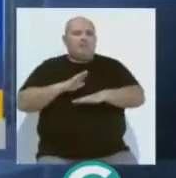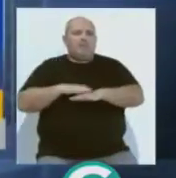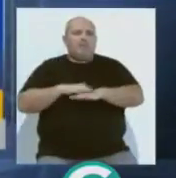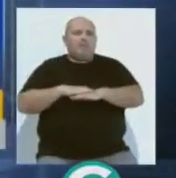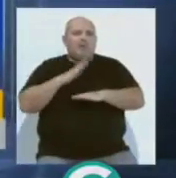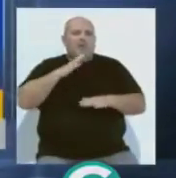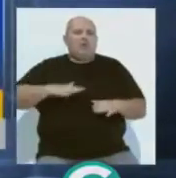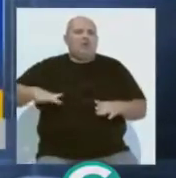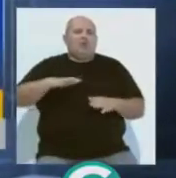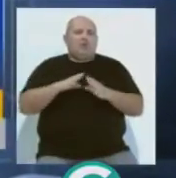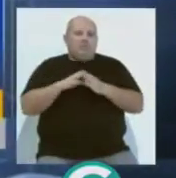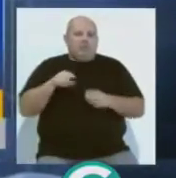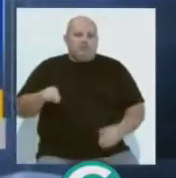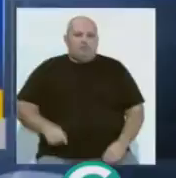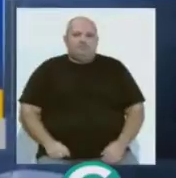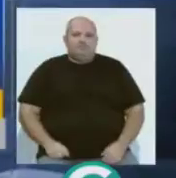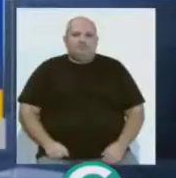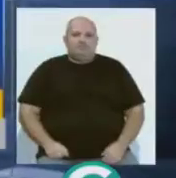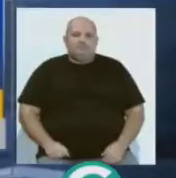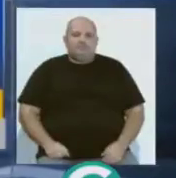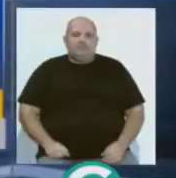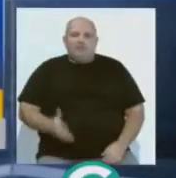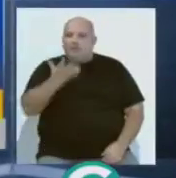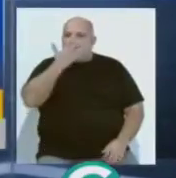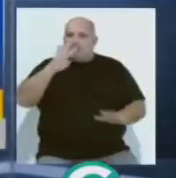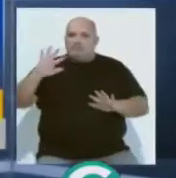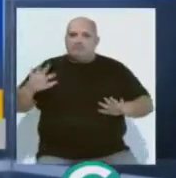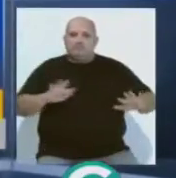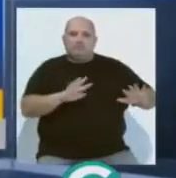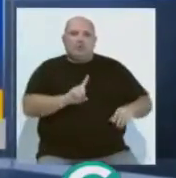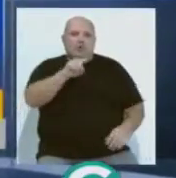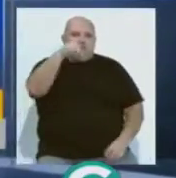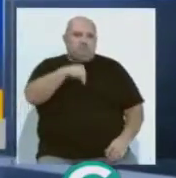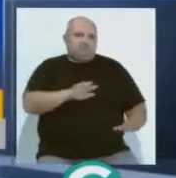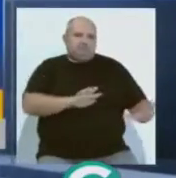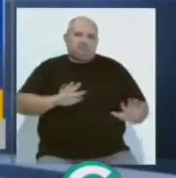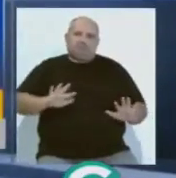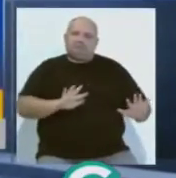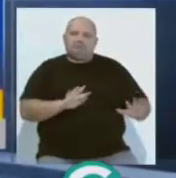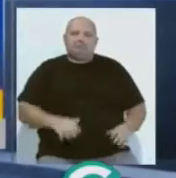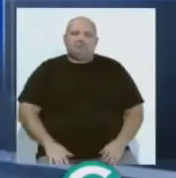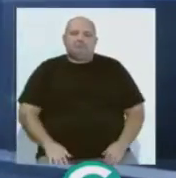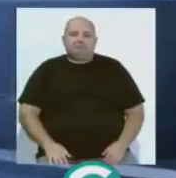mínima que registrará el puerto de Santa María. Los vientos serán del noreste en el litoral.